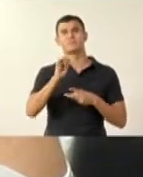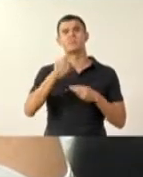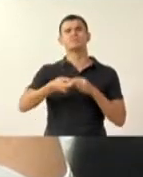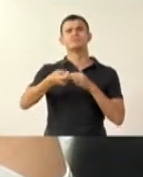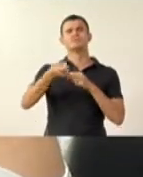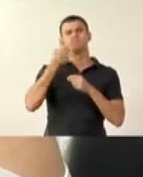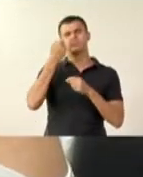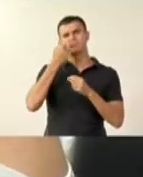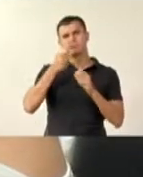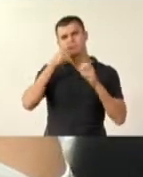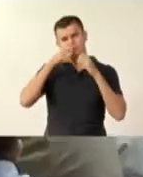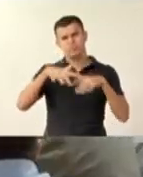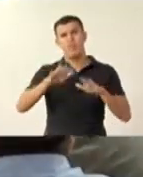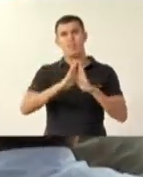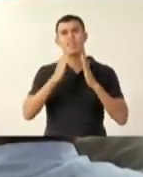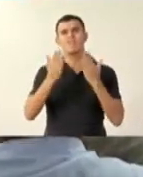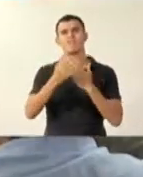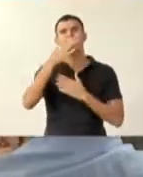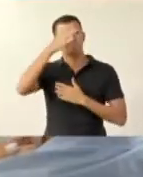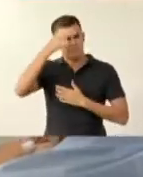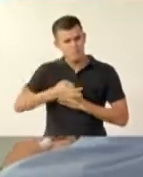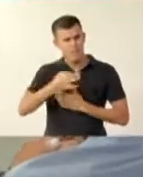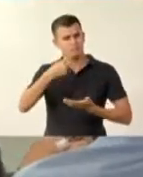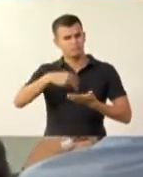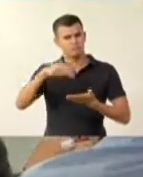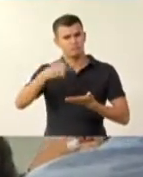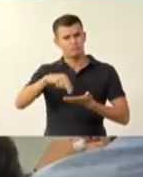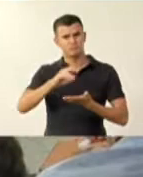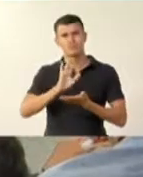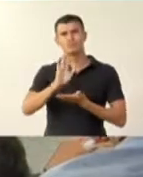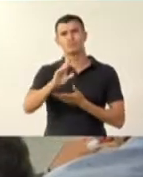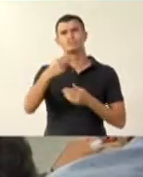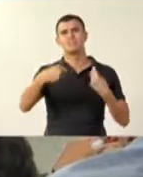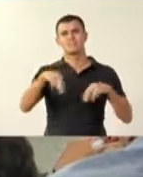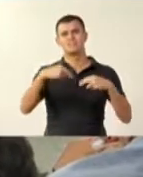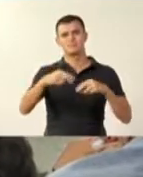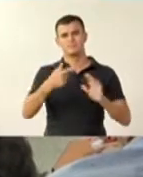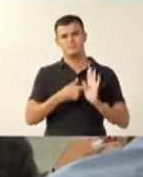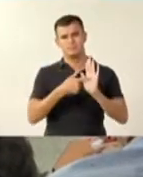libro recientemente publicado, la realidad de los bailarines de salsa.